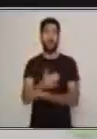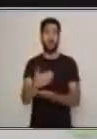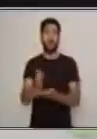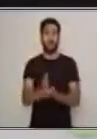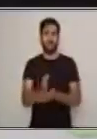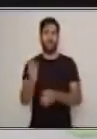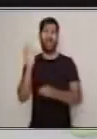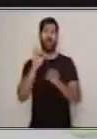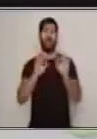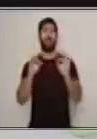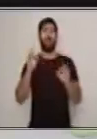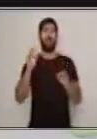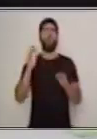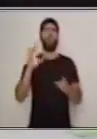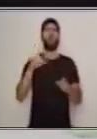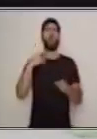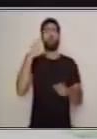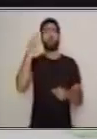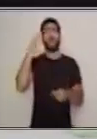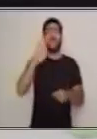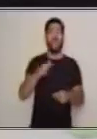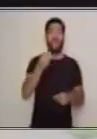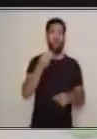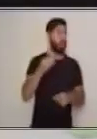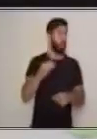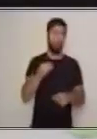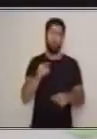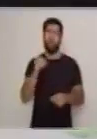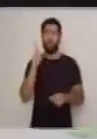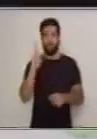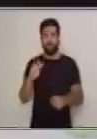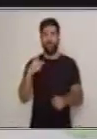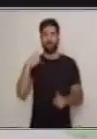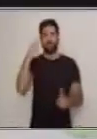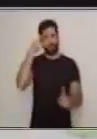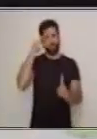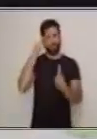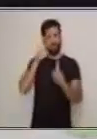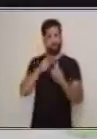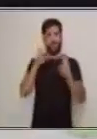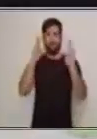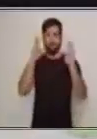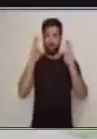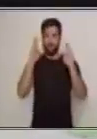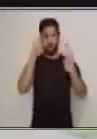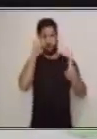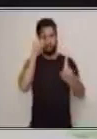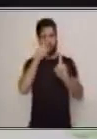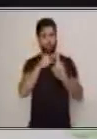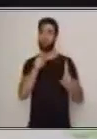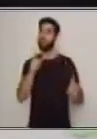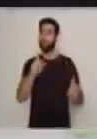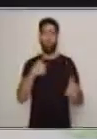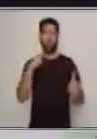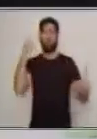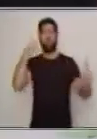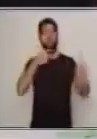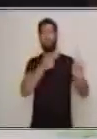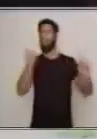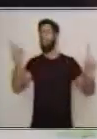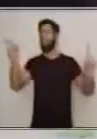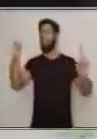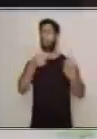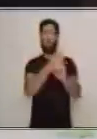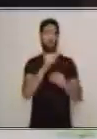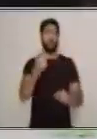el menú de mañana. No me puedo desviar. Tengo que tener el objetivo siempre presente en la hora de exponer.